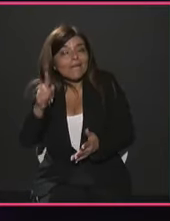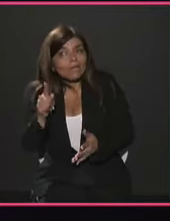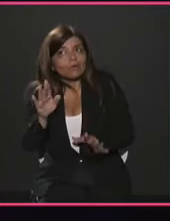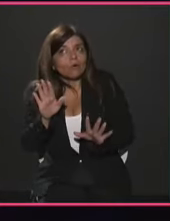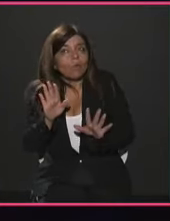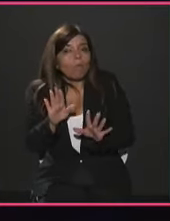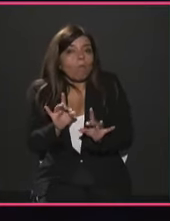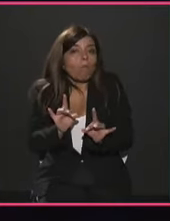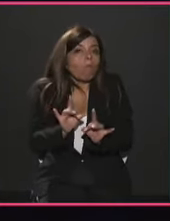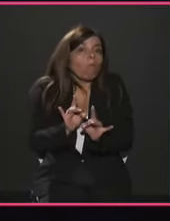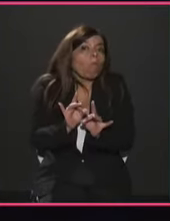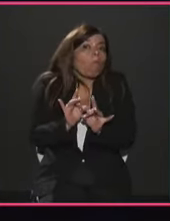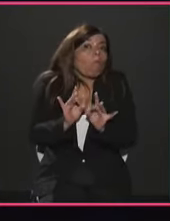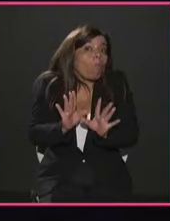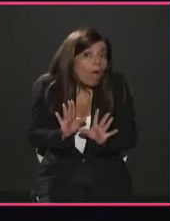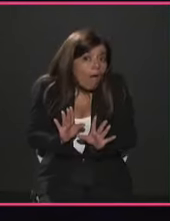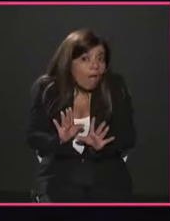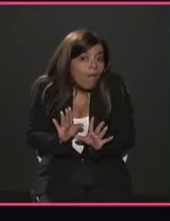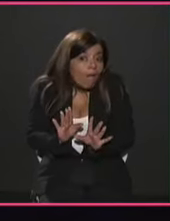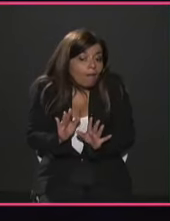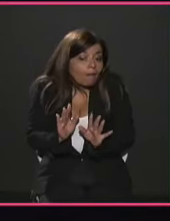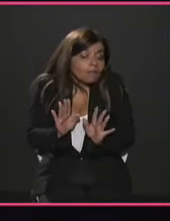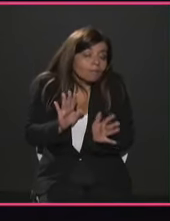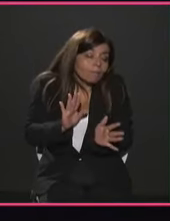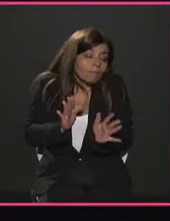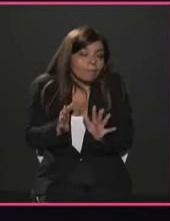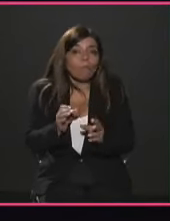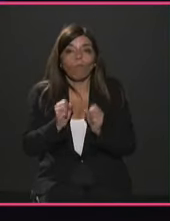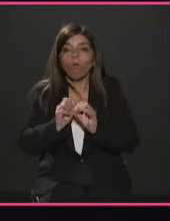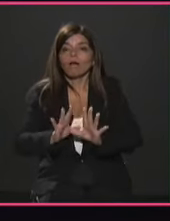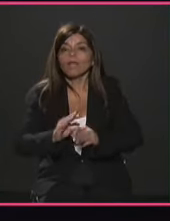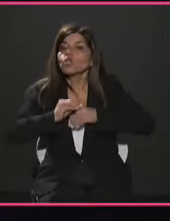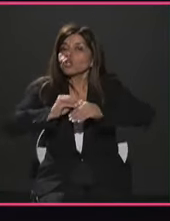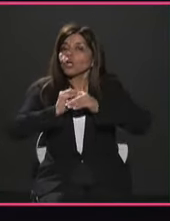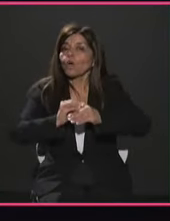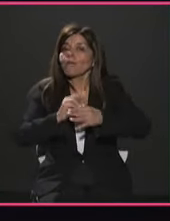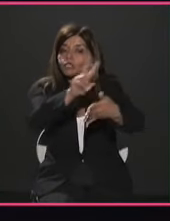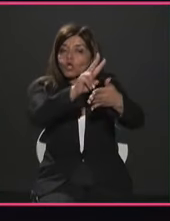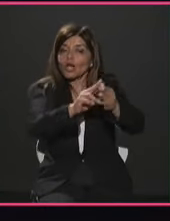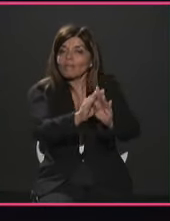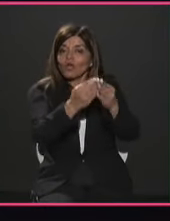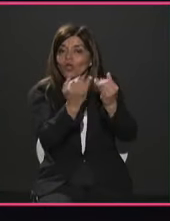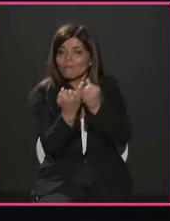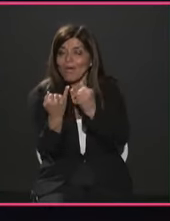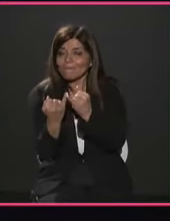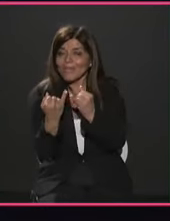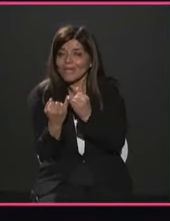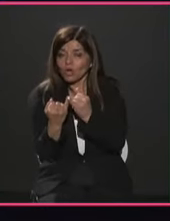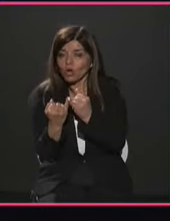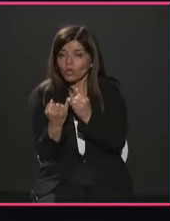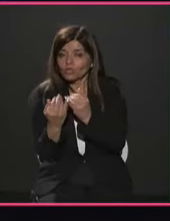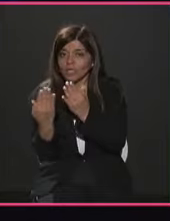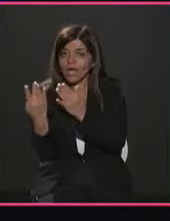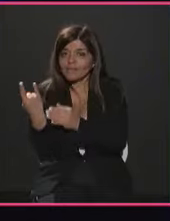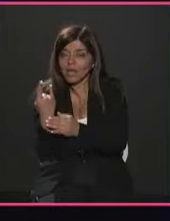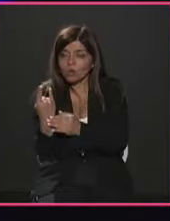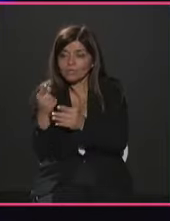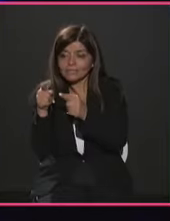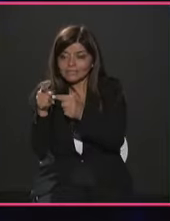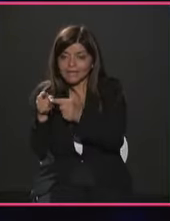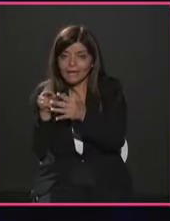loco pensar que pueda ocurrir recomiendo mucho un libro de mi amigo de la universidad que se